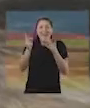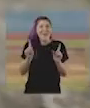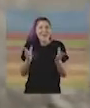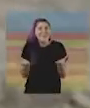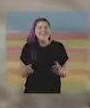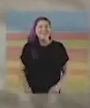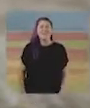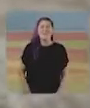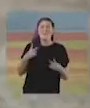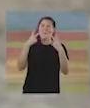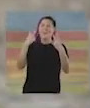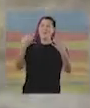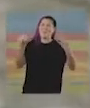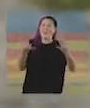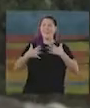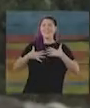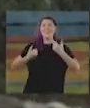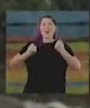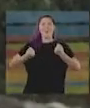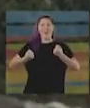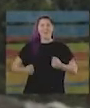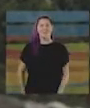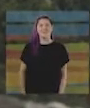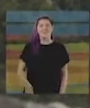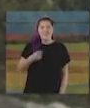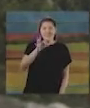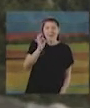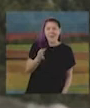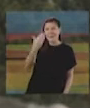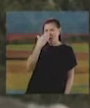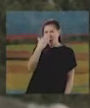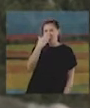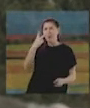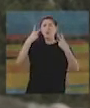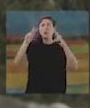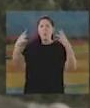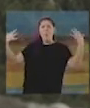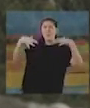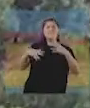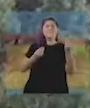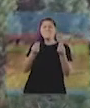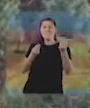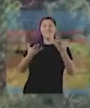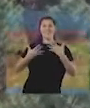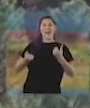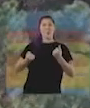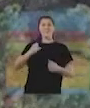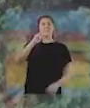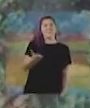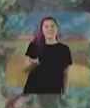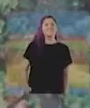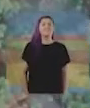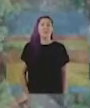protagonistas número uno a nivel nacional de lo que es el certificado verano, como es el caso de Villa Carlos Paz, y con un muy buen